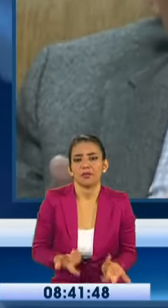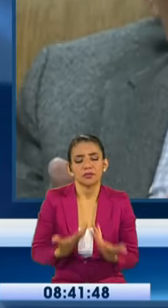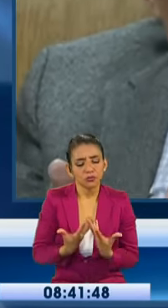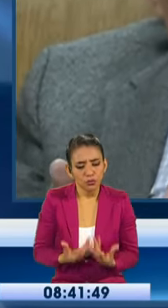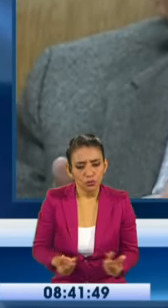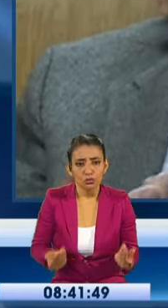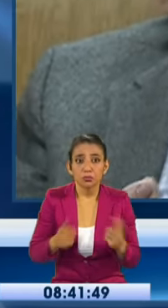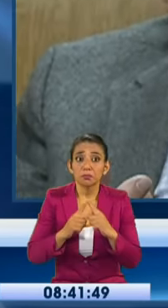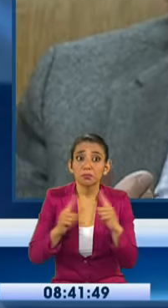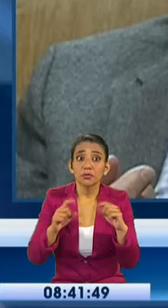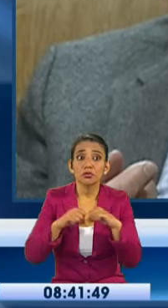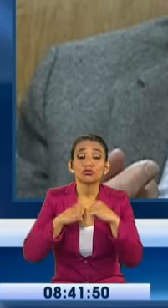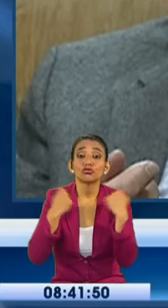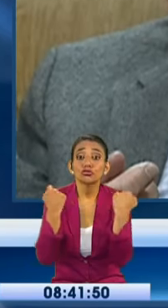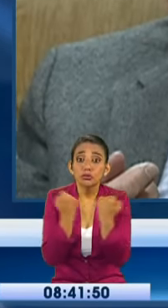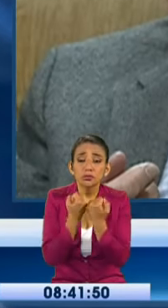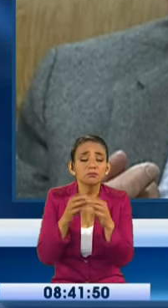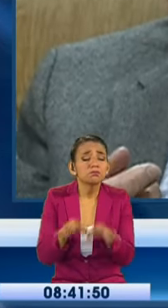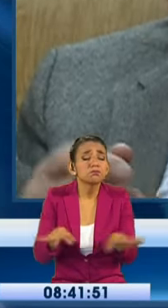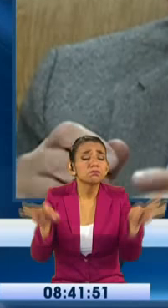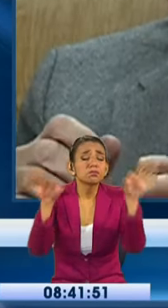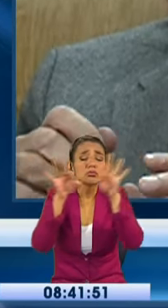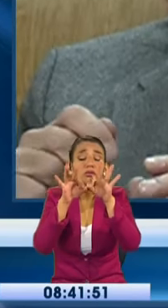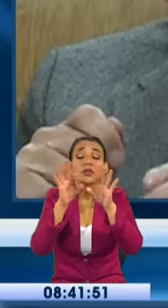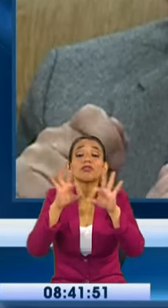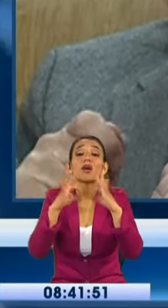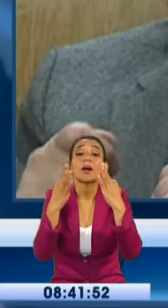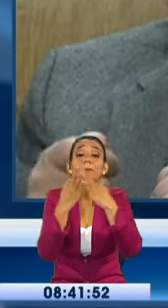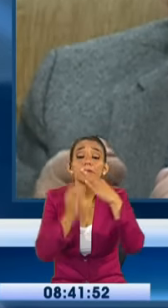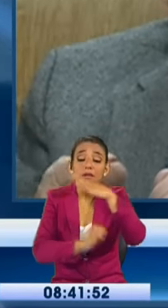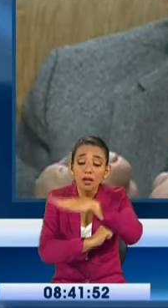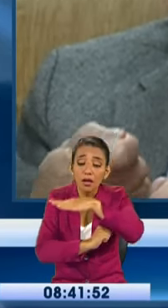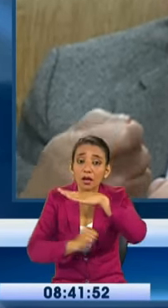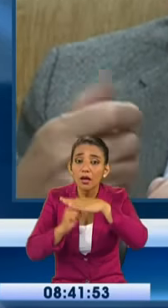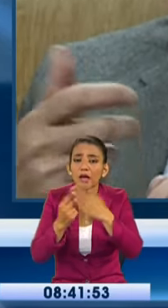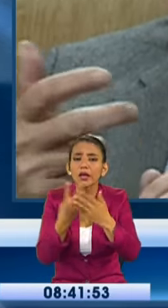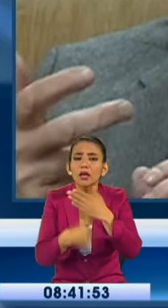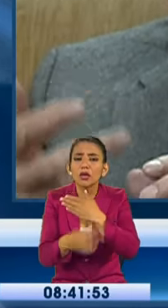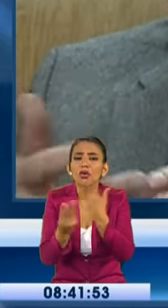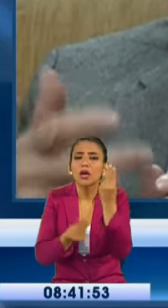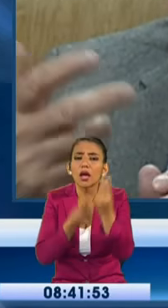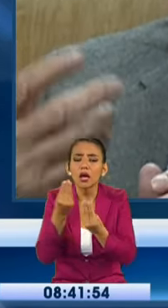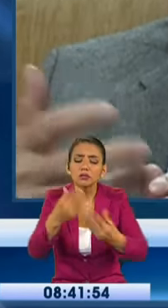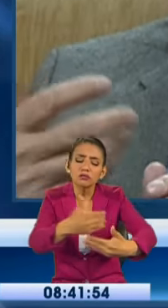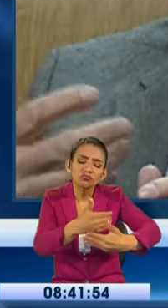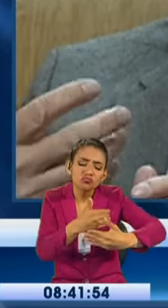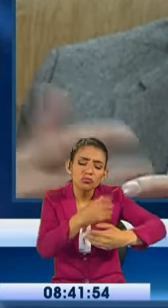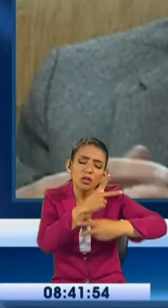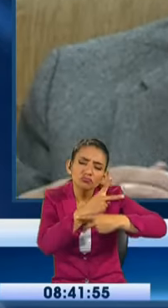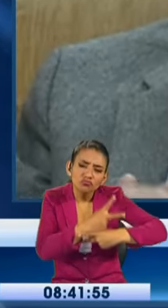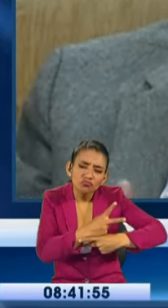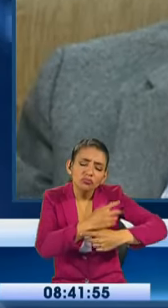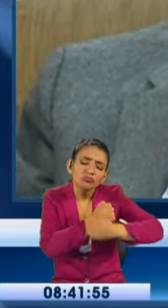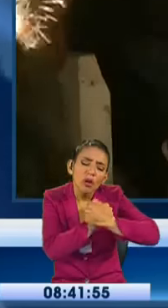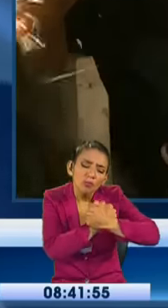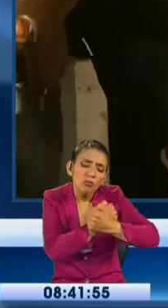los pilares de una sociedad que es la familia, arropar a los hijos, darles amor, seguridad, comprensión, cariño, no en Navidad, a